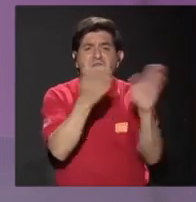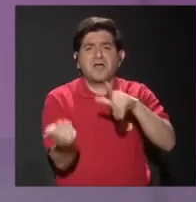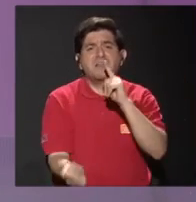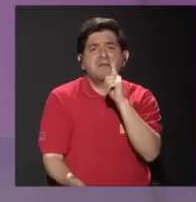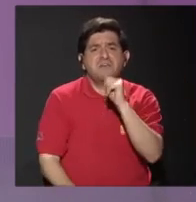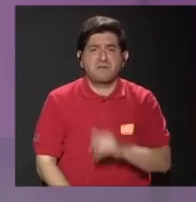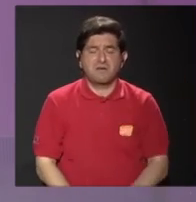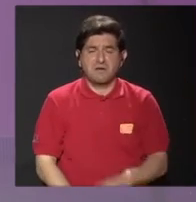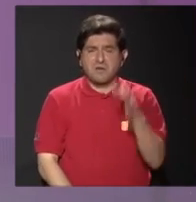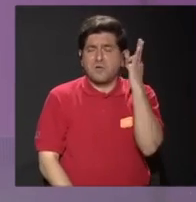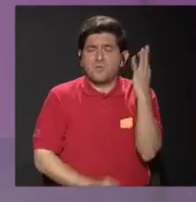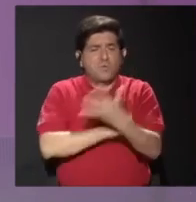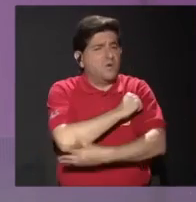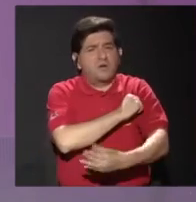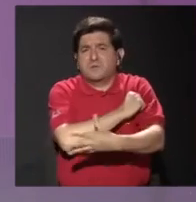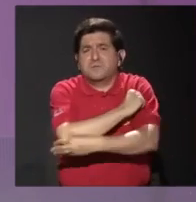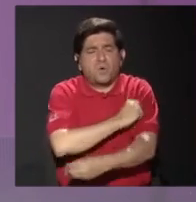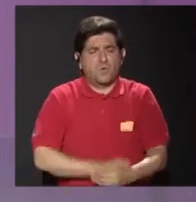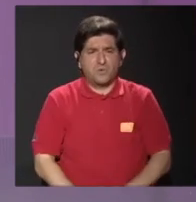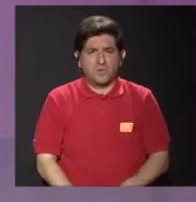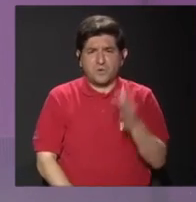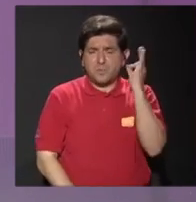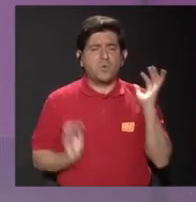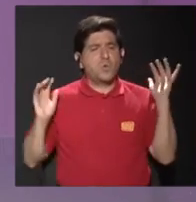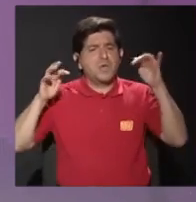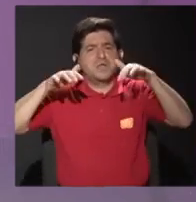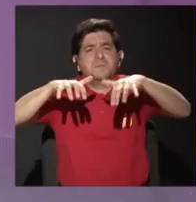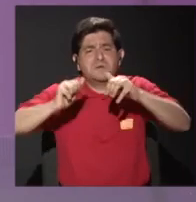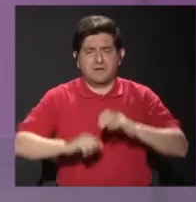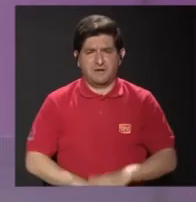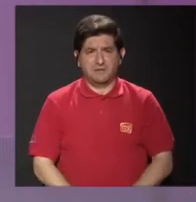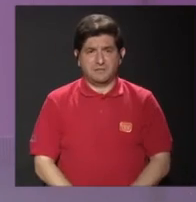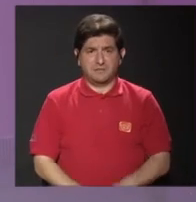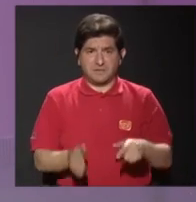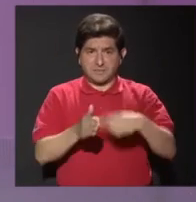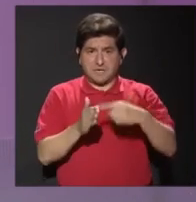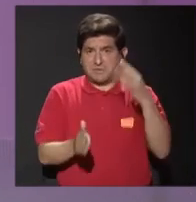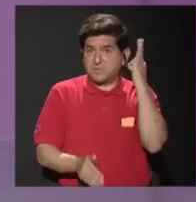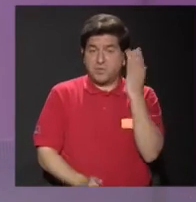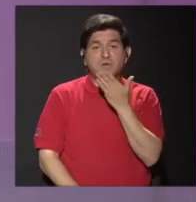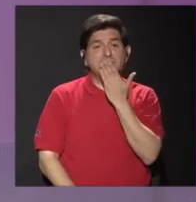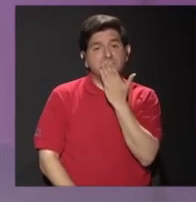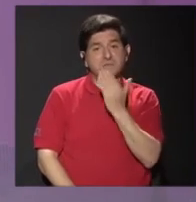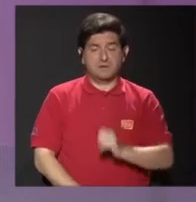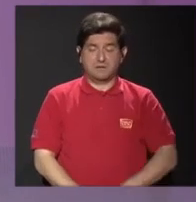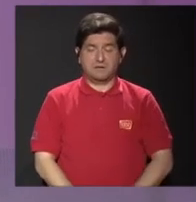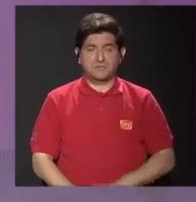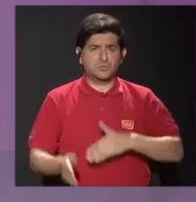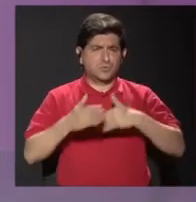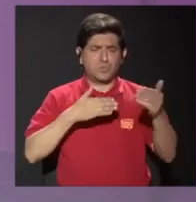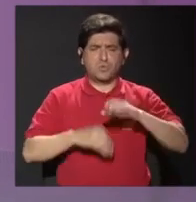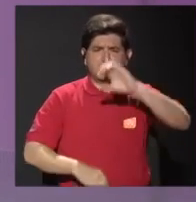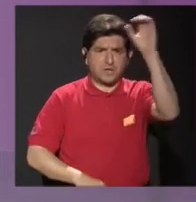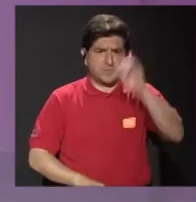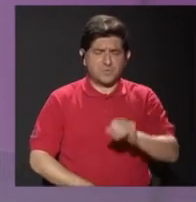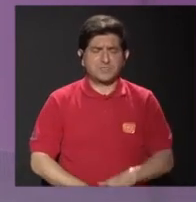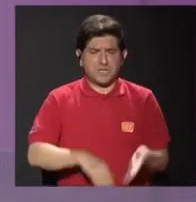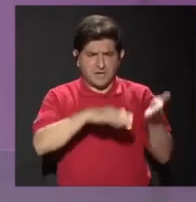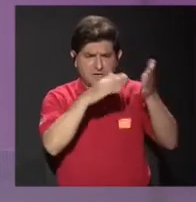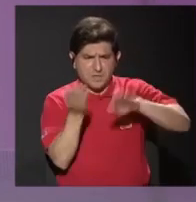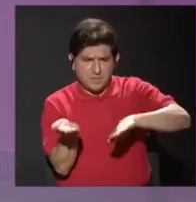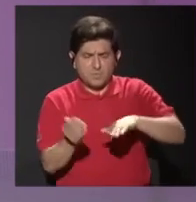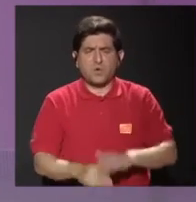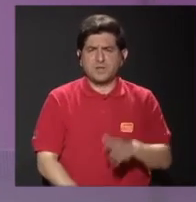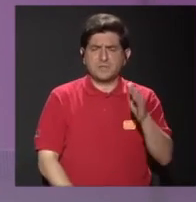son las mujeres más pobres son las mujeres migrantes en muchos casos son mujeres indígenas a pesar de que la tasa de mortalidad materna en